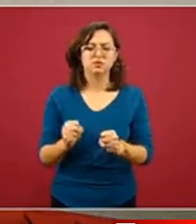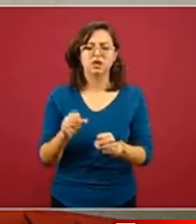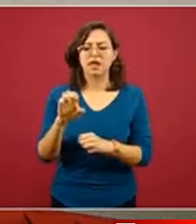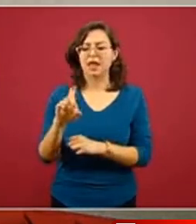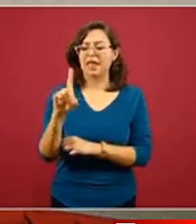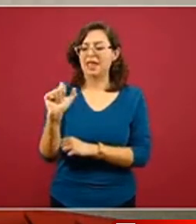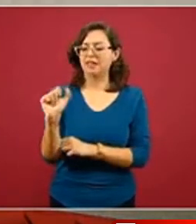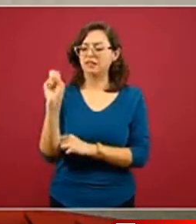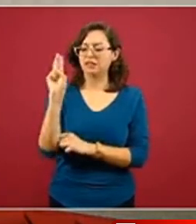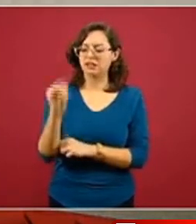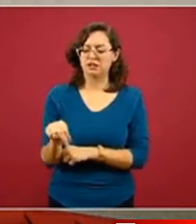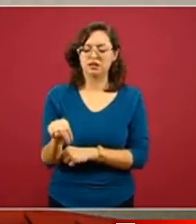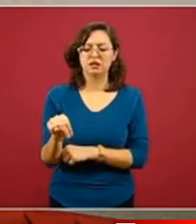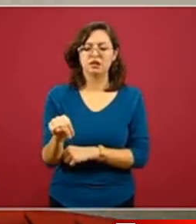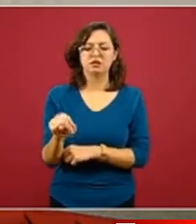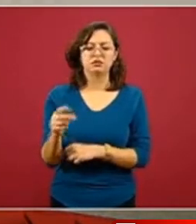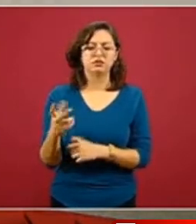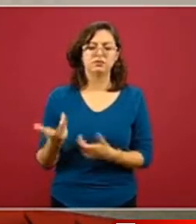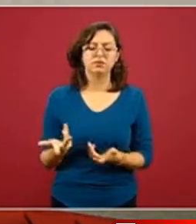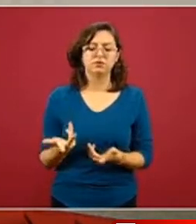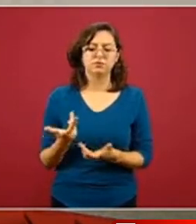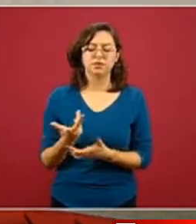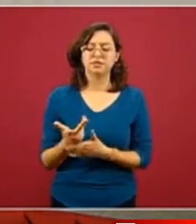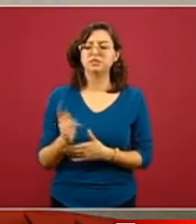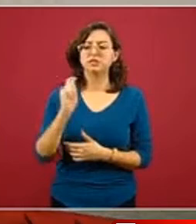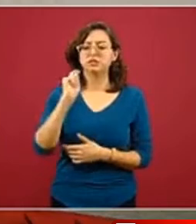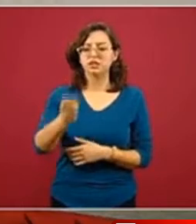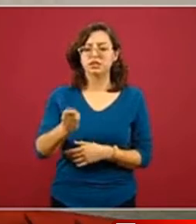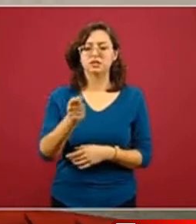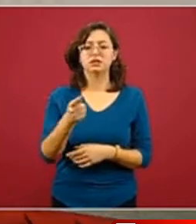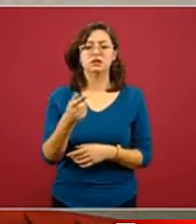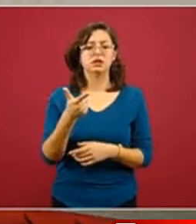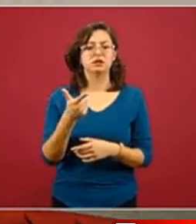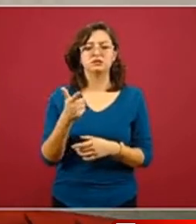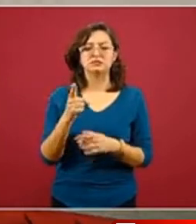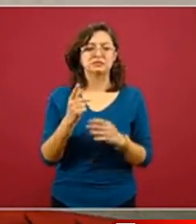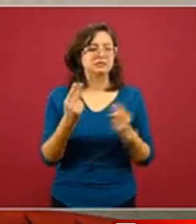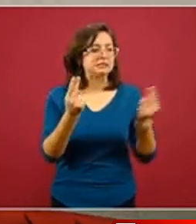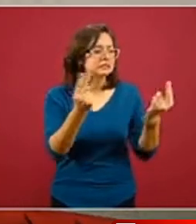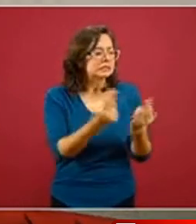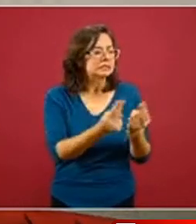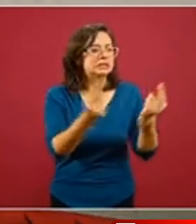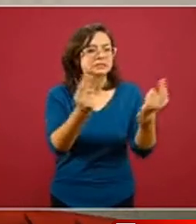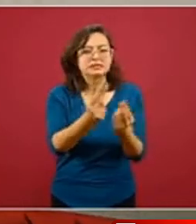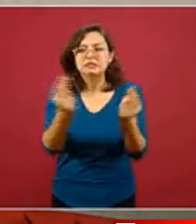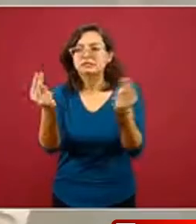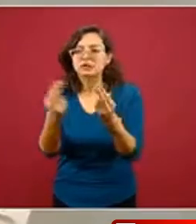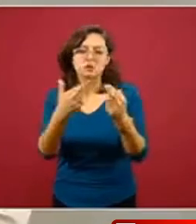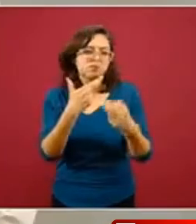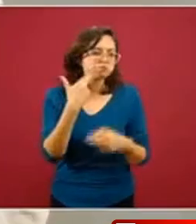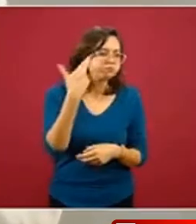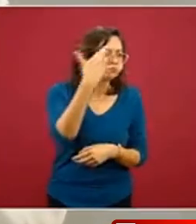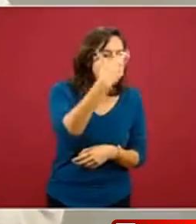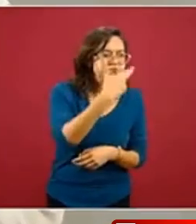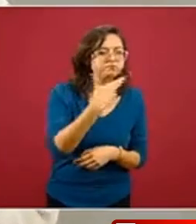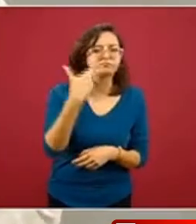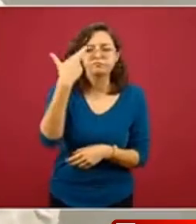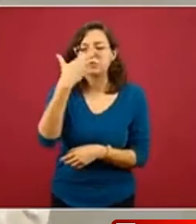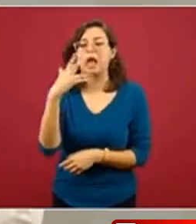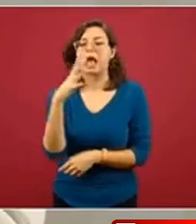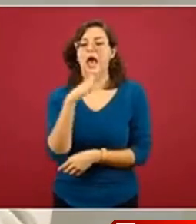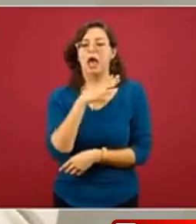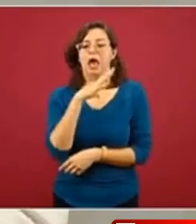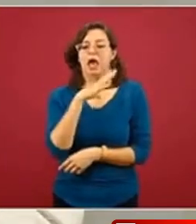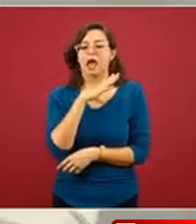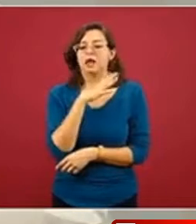EDAN, que es la evaluación de daños y análisis de necesidades. Y hay 5 brigadas en cada uno de